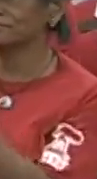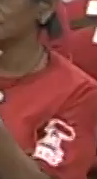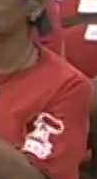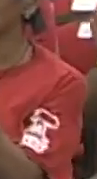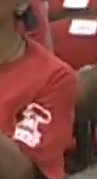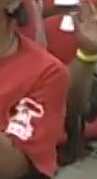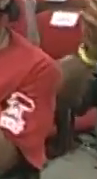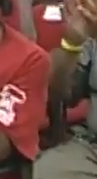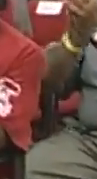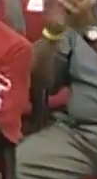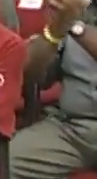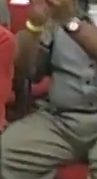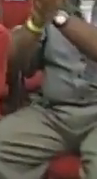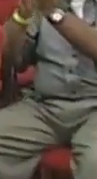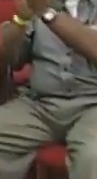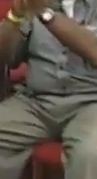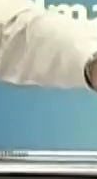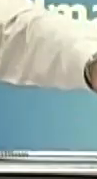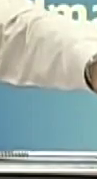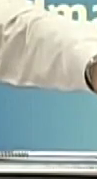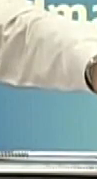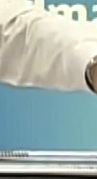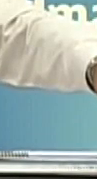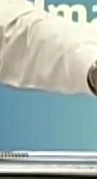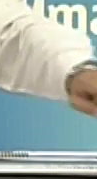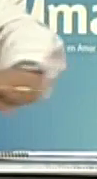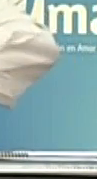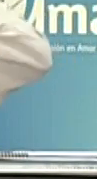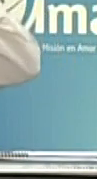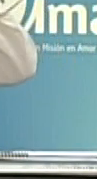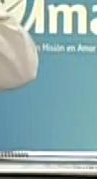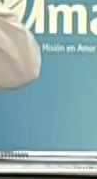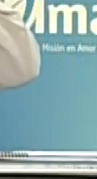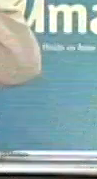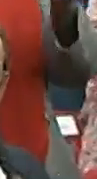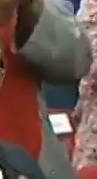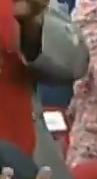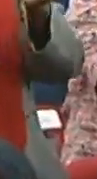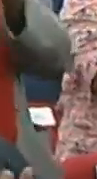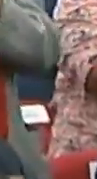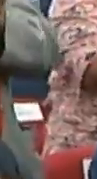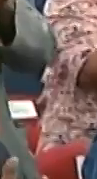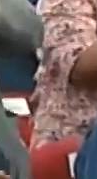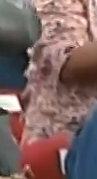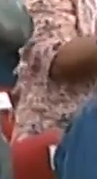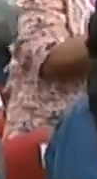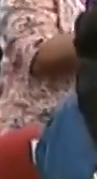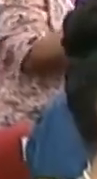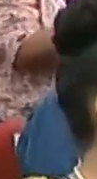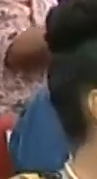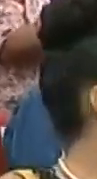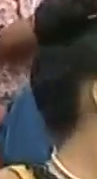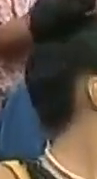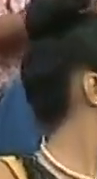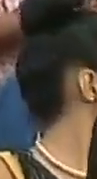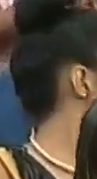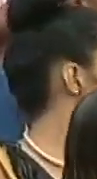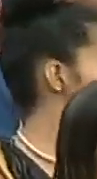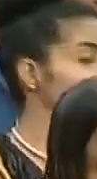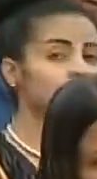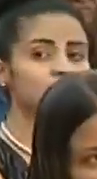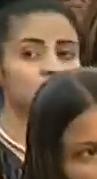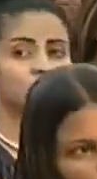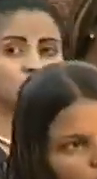ese cáncer que está allí del dólar today lo extirpo completico. Ustedes me verán, verán